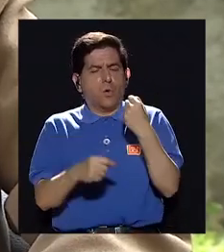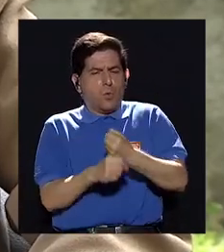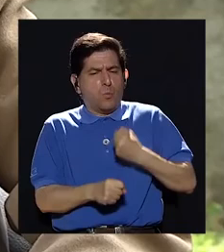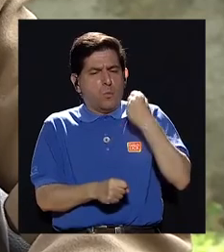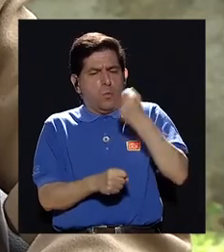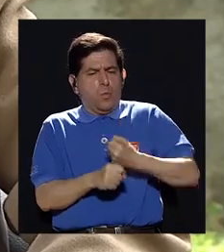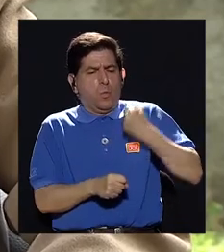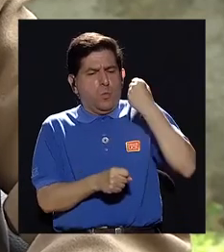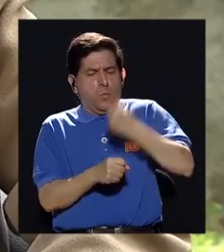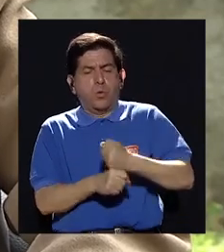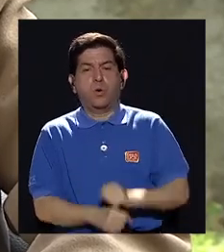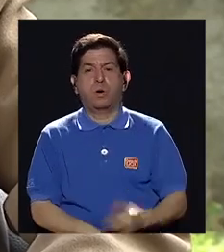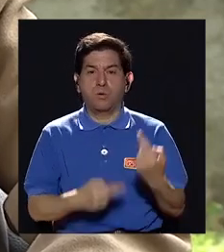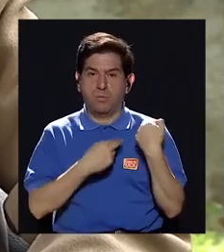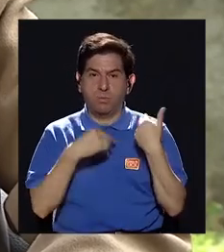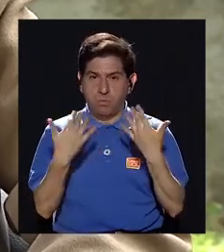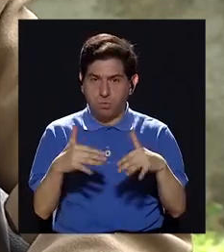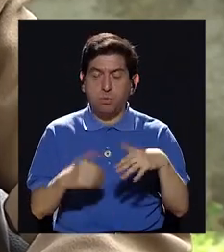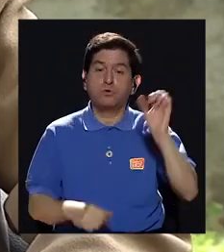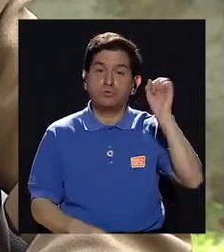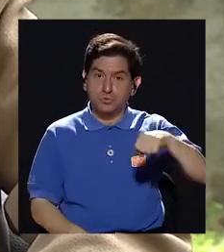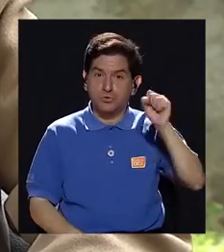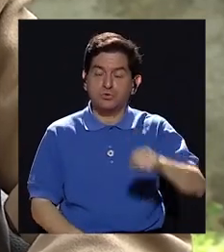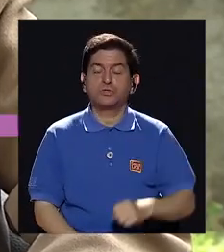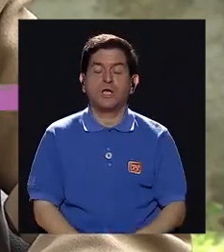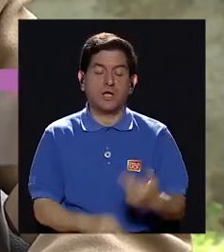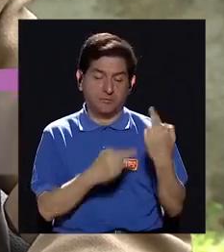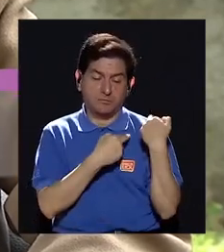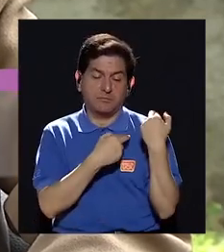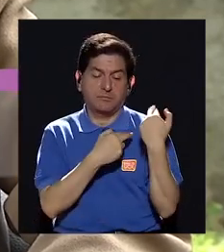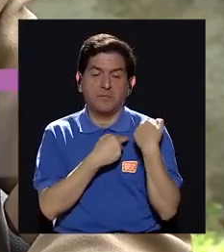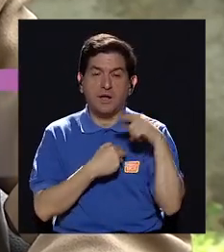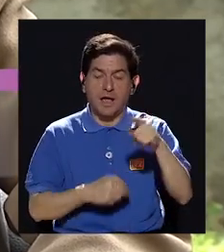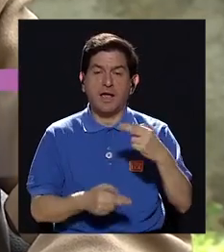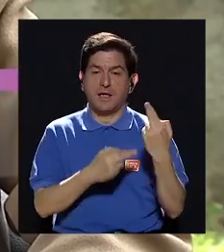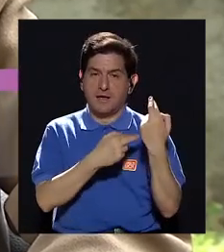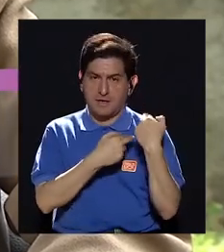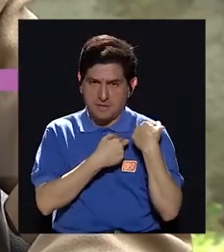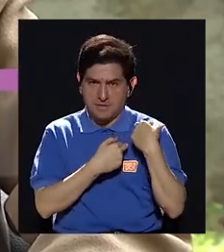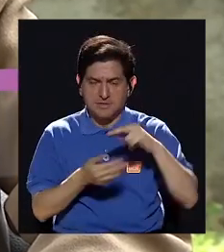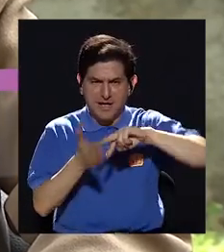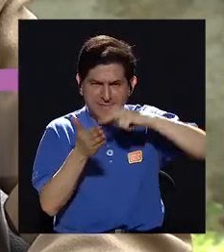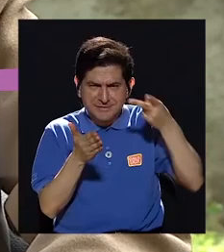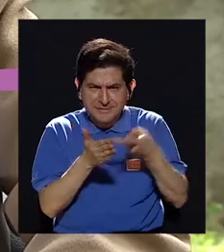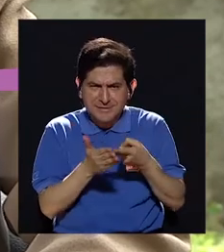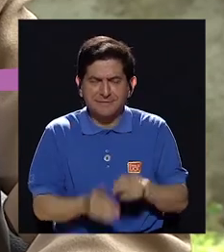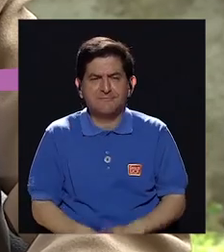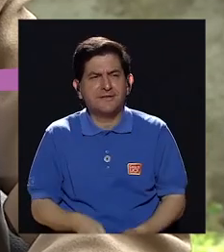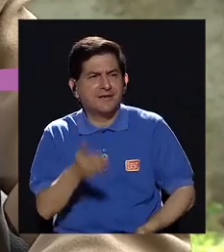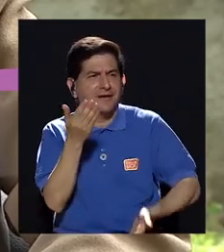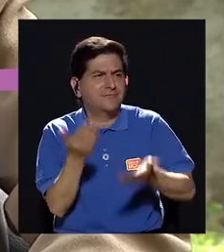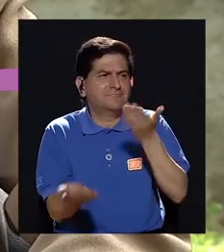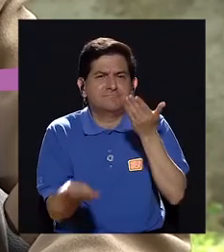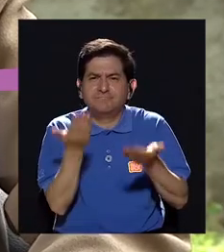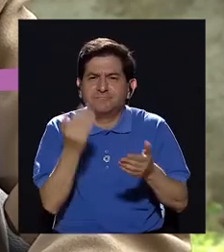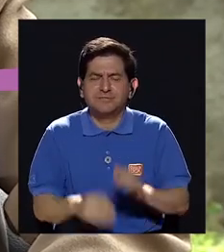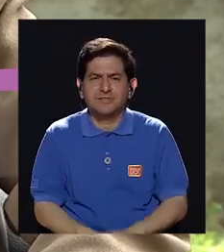un gran trabajo lo que tienen que hacer. Una gran responsabilidad, y que esa responsabilidad requiere de alguna